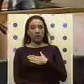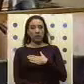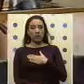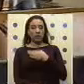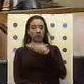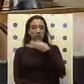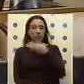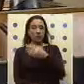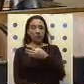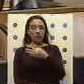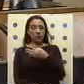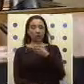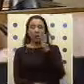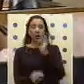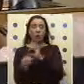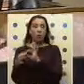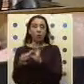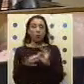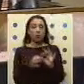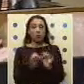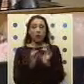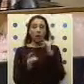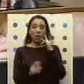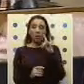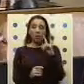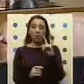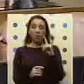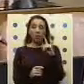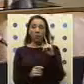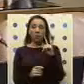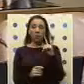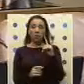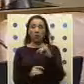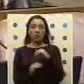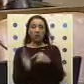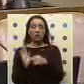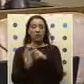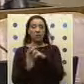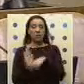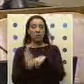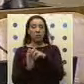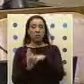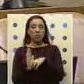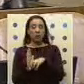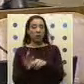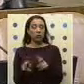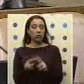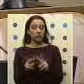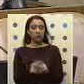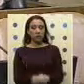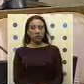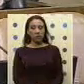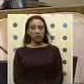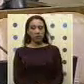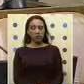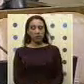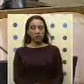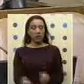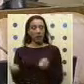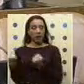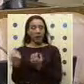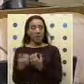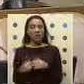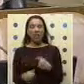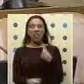comentar que no encuentro razón justificada para mantener el mencionado proyecto en ejecución. La empresa